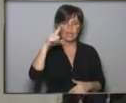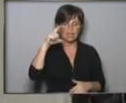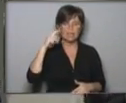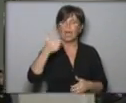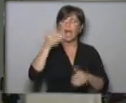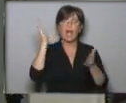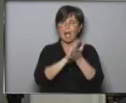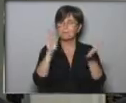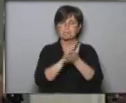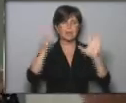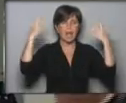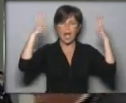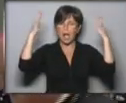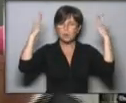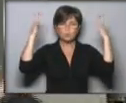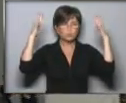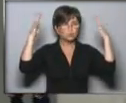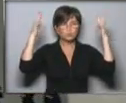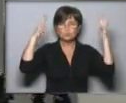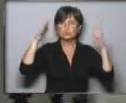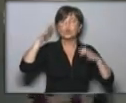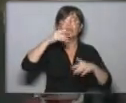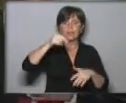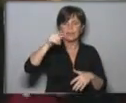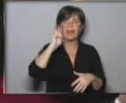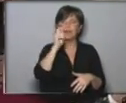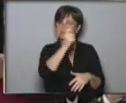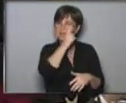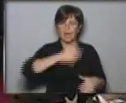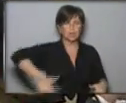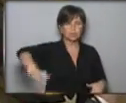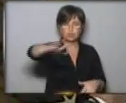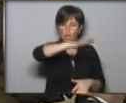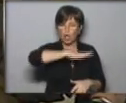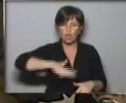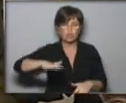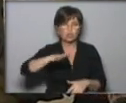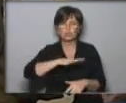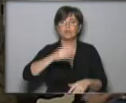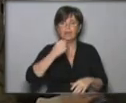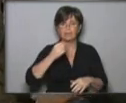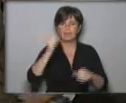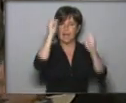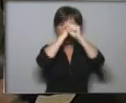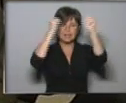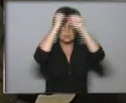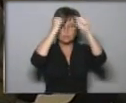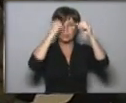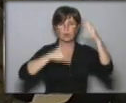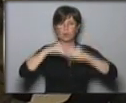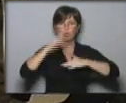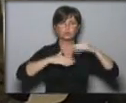El aplauso de la Sala Pablo VI, la maravillosa arquitectura